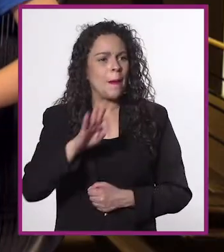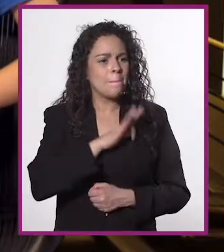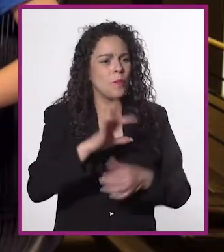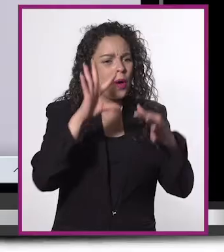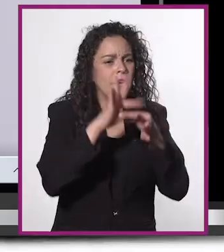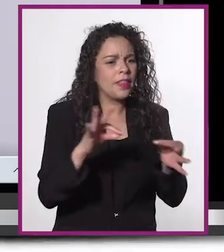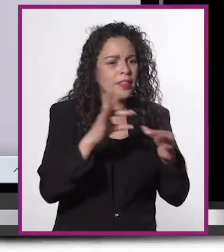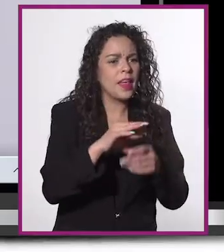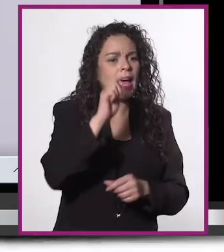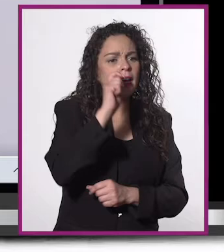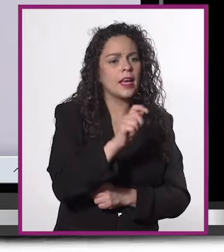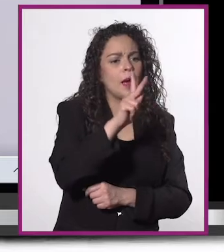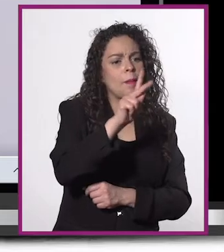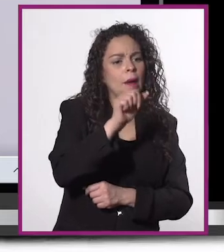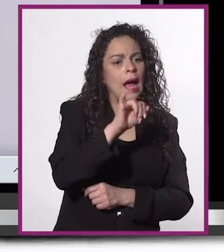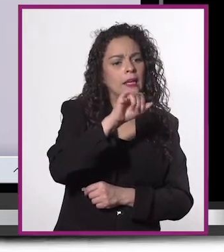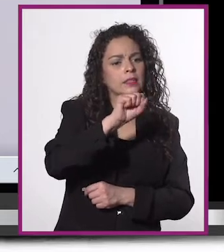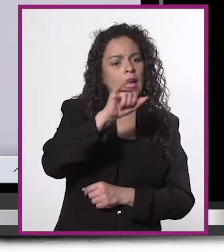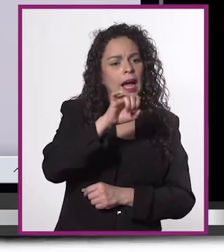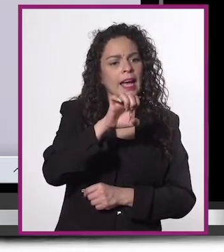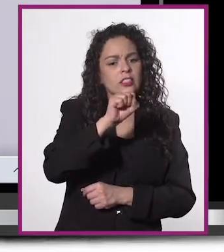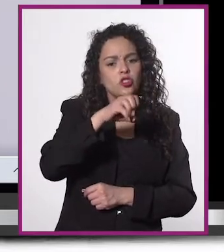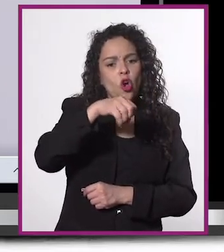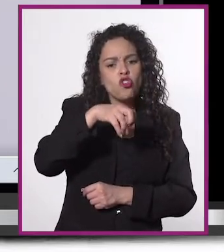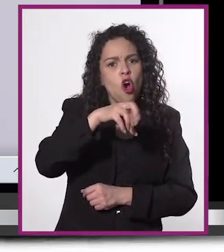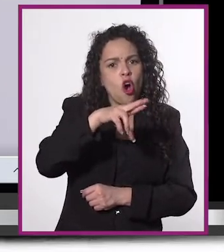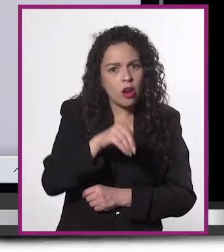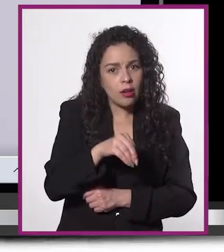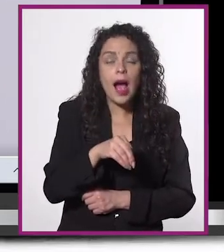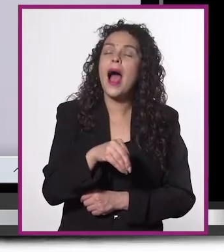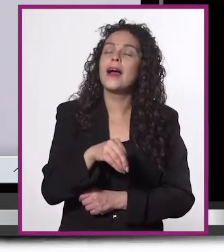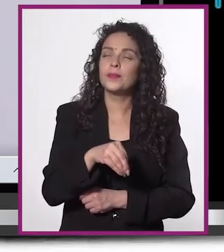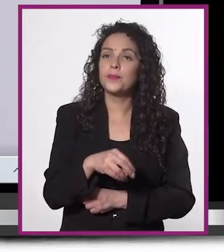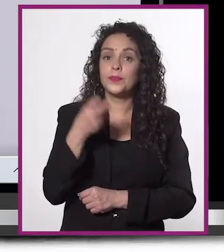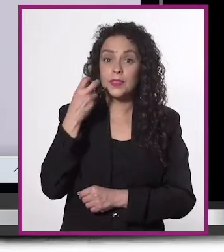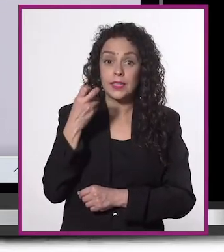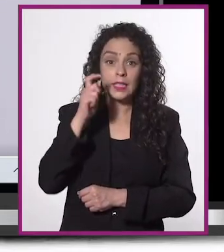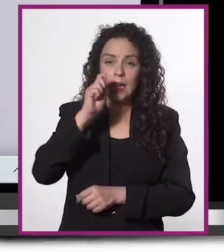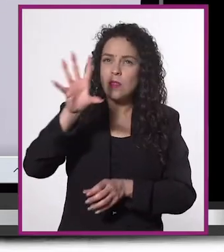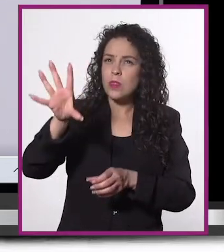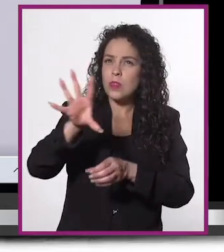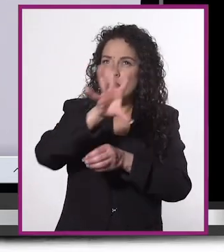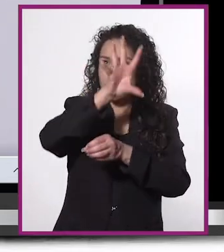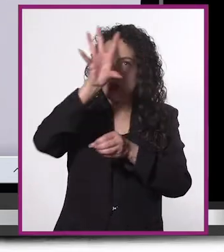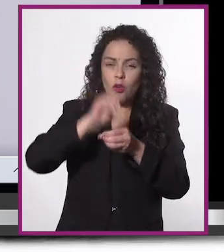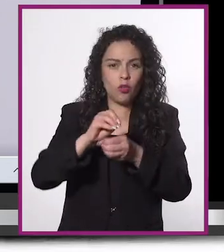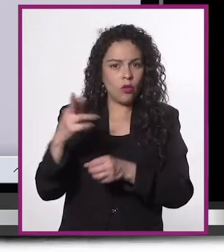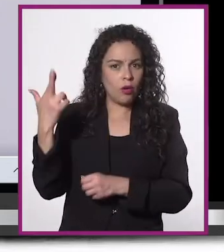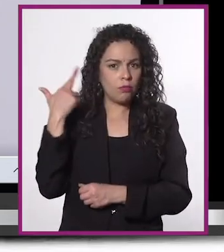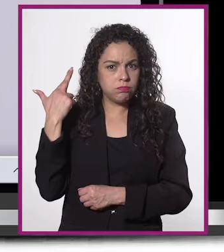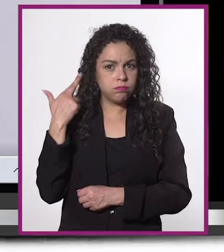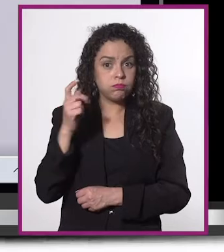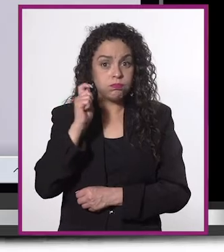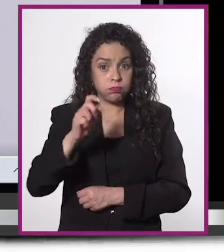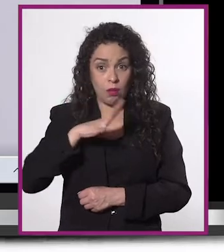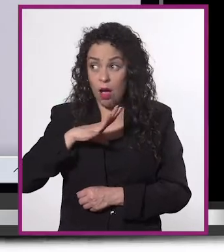paisaje sonoro? Un paisaje sonoro son todos los sonidos que conforman nuestro